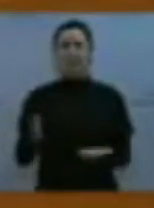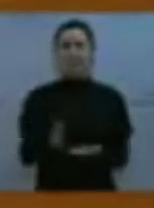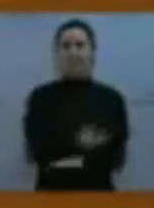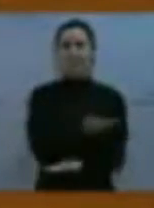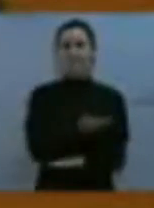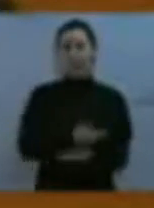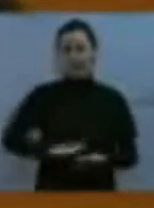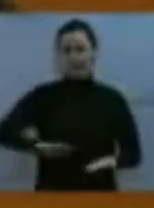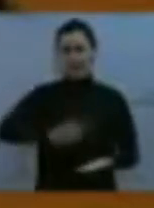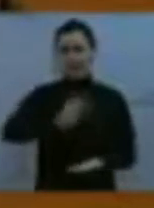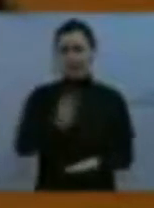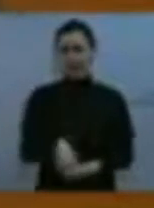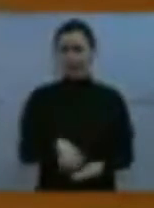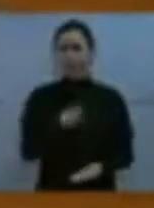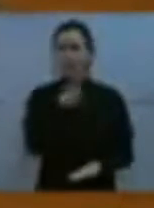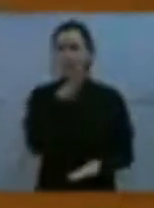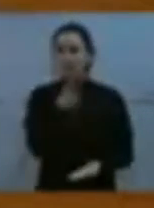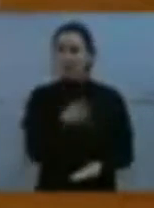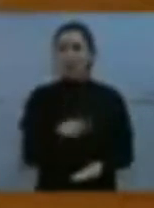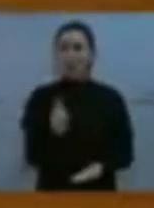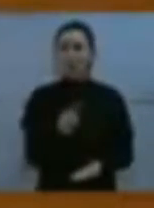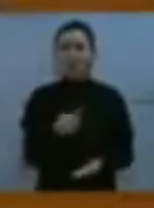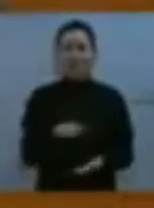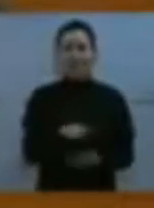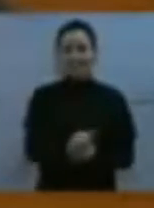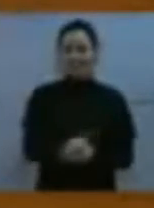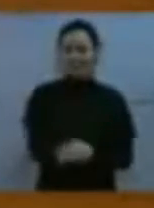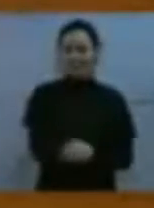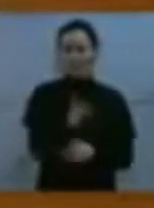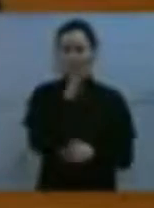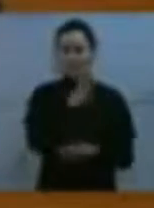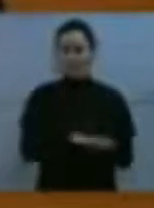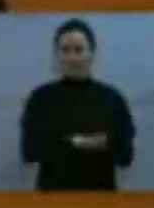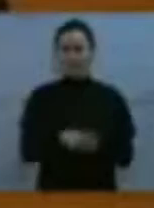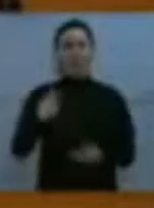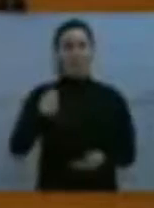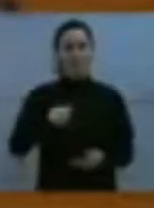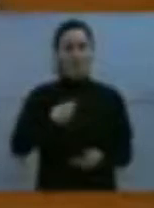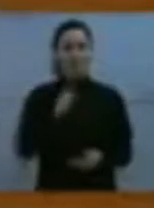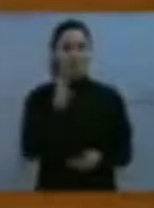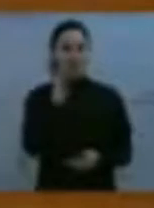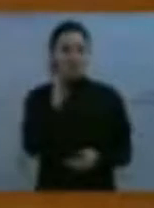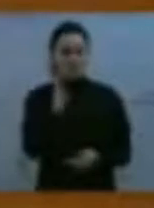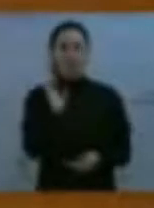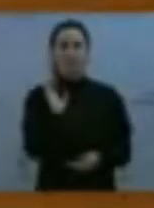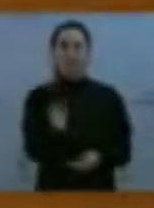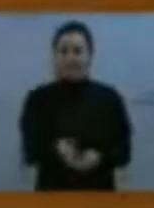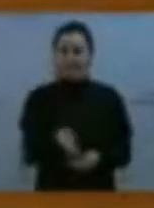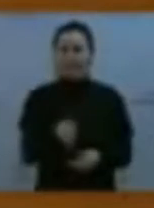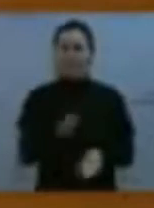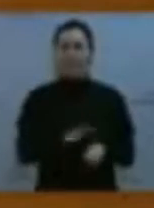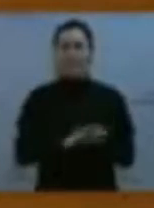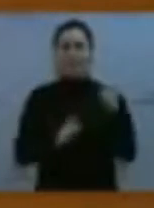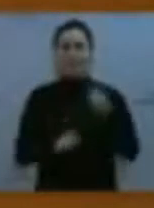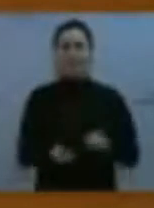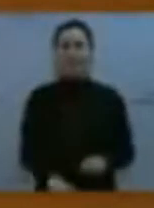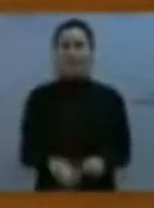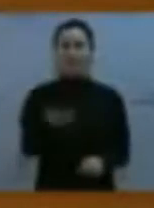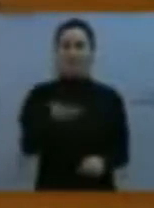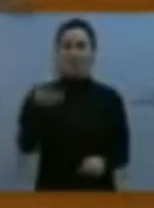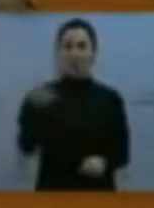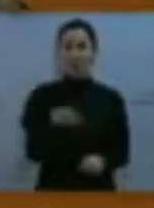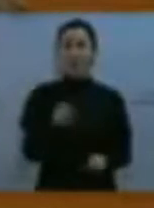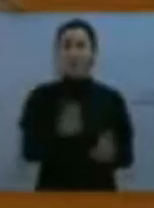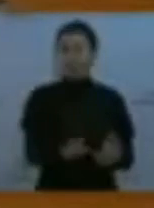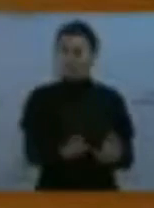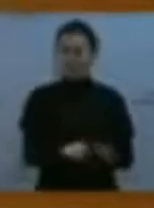muy bien que hablemos de las pensiones, está muy bien que hablemos de la revalorización de las mismas, pero no es menos cierto que el separatismo